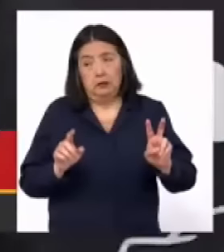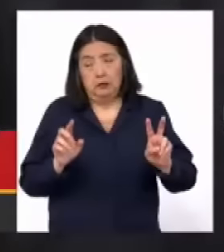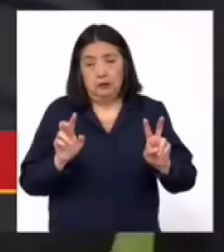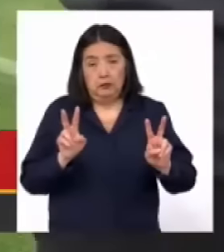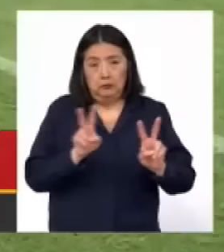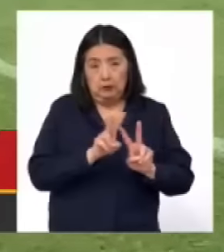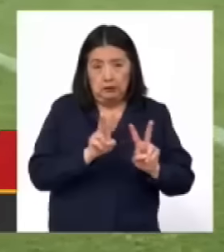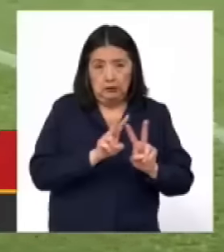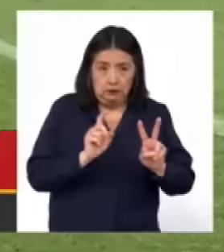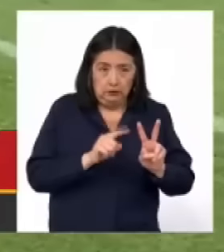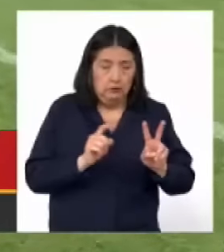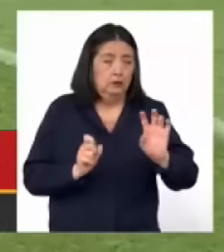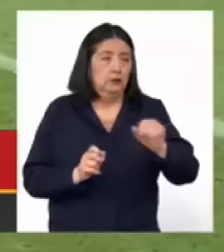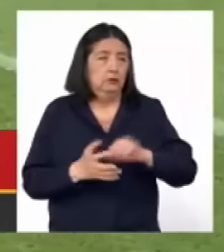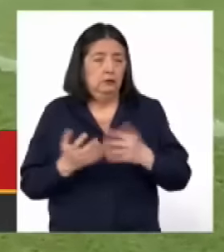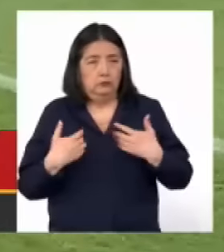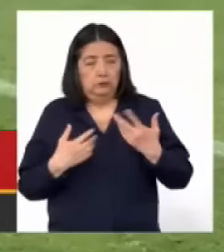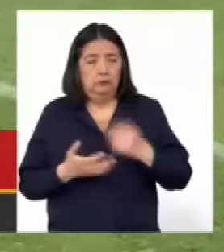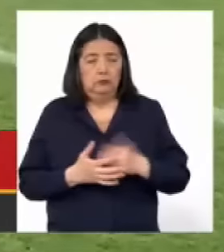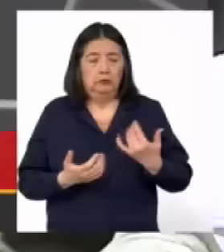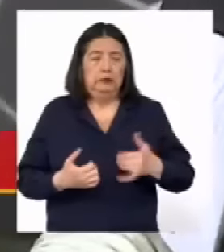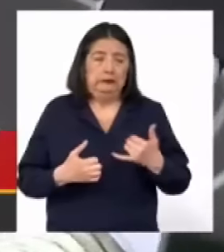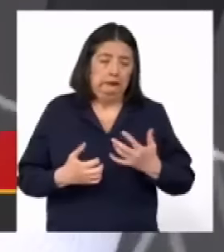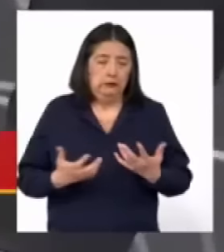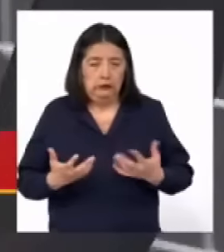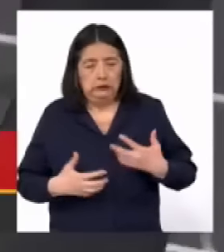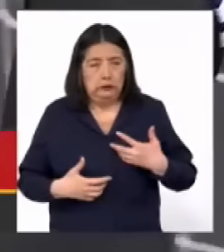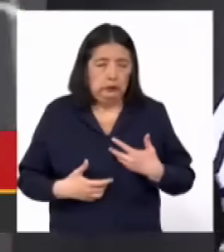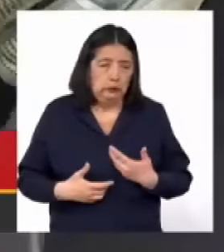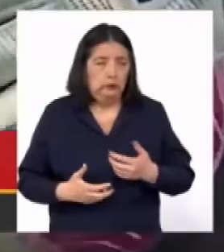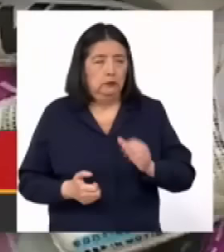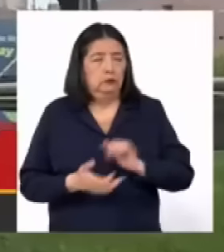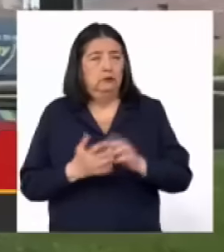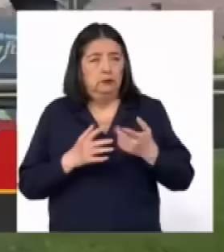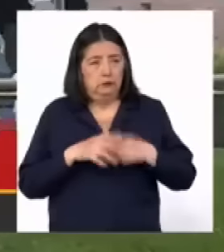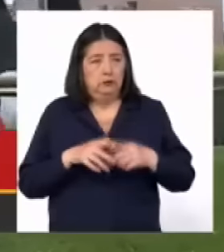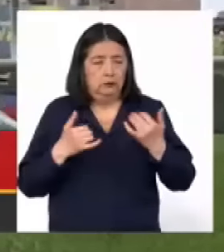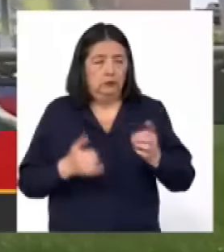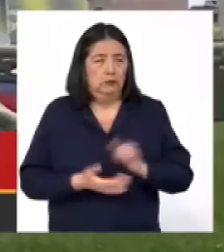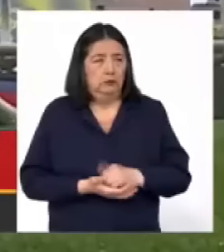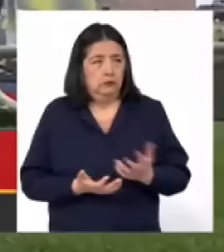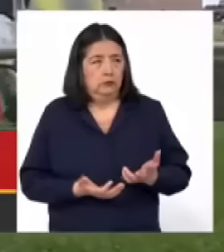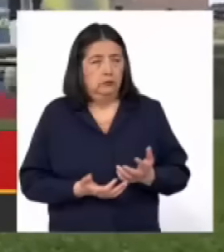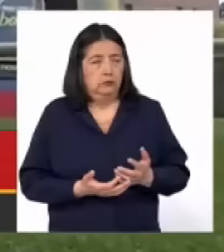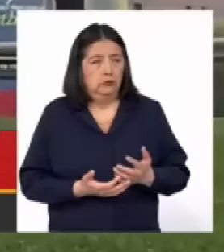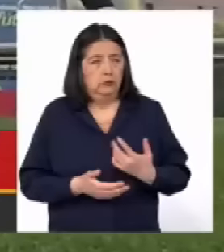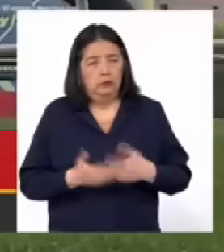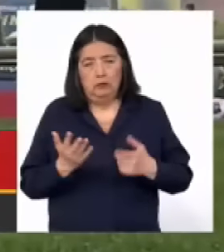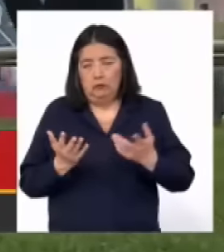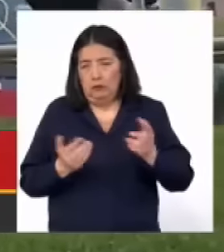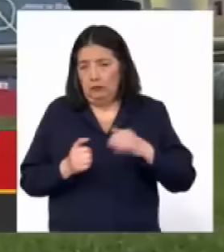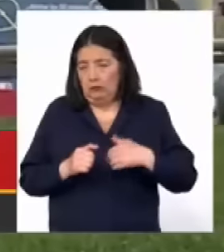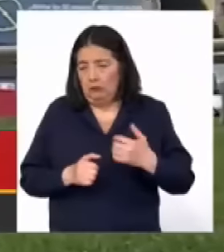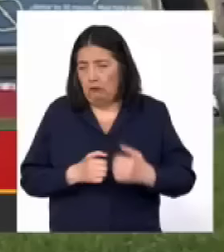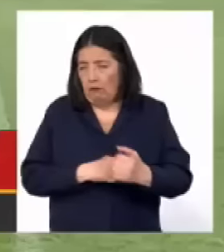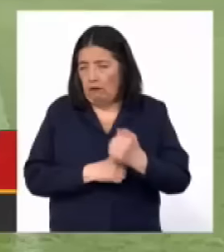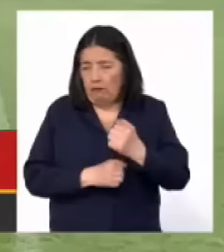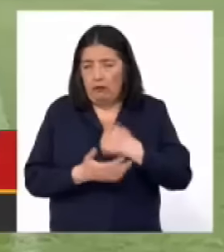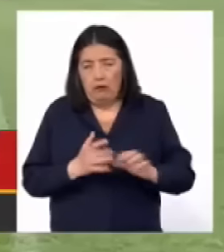lo que puede, porque Valera tuvo mucho desgaste en el partido contra Uruguay y va a arrancar hoy día en con una defensa que es muy